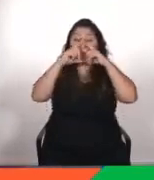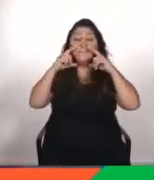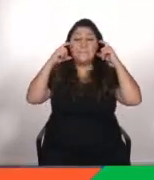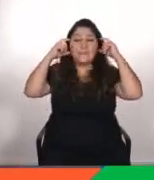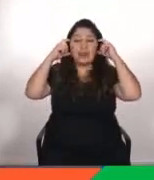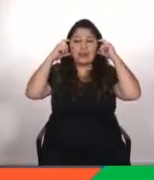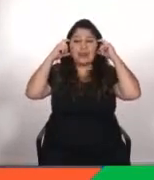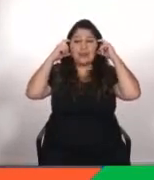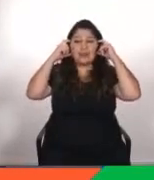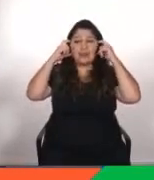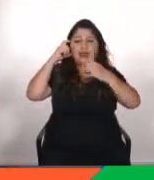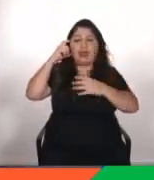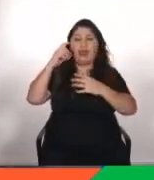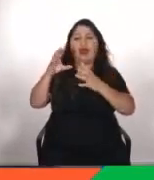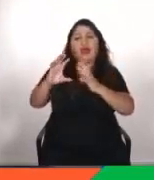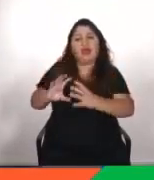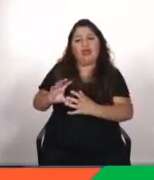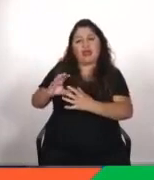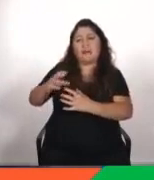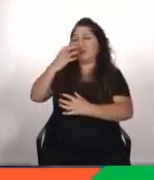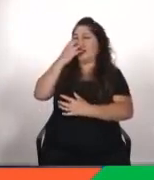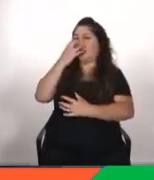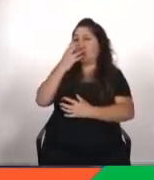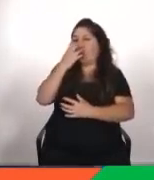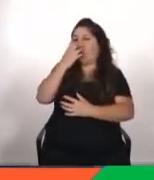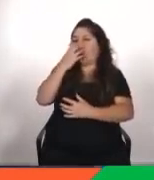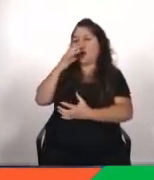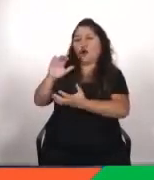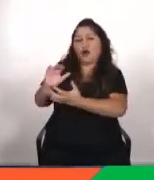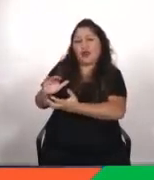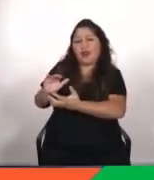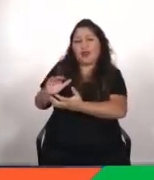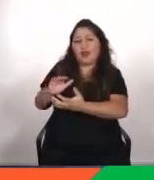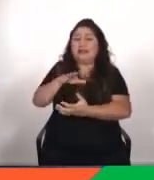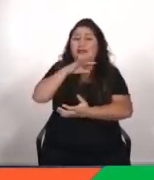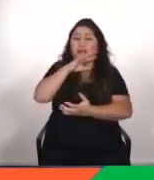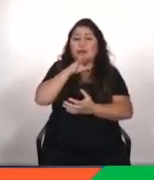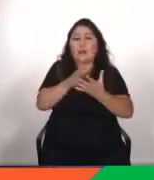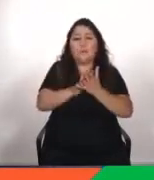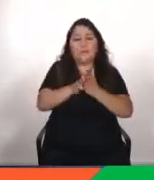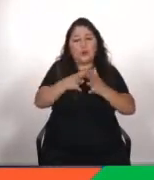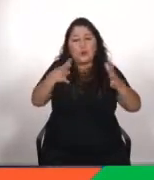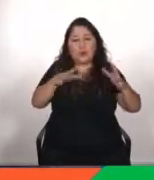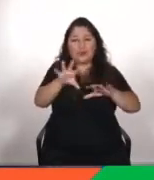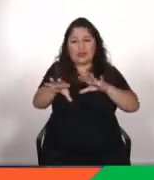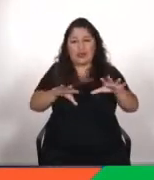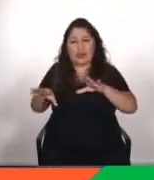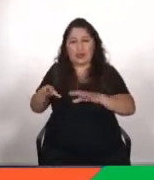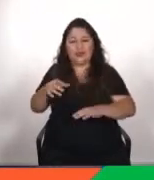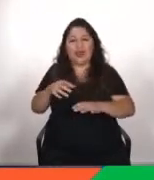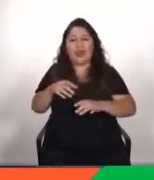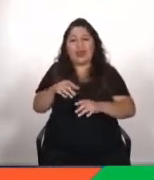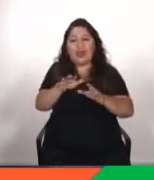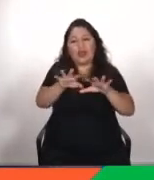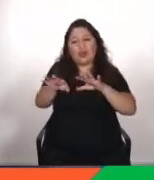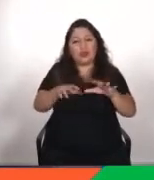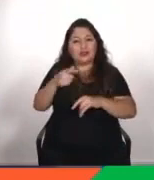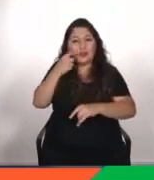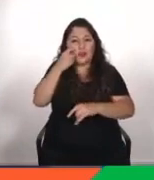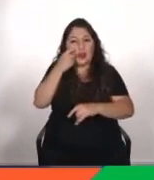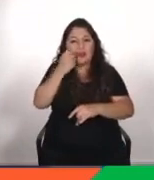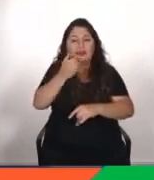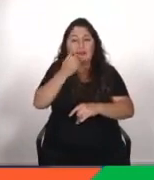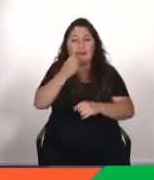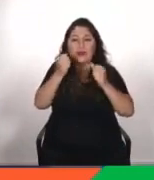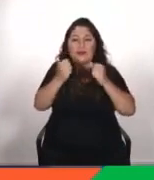mascarillas, respiradores, este tipo de cosas, ¿no? Se utiliza mucho optimización de recursos materiales, de recursos humanos, para ver cómo se puede hacer, ¿no?